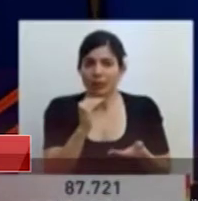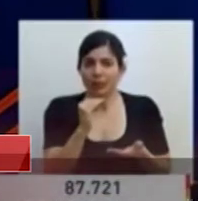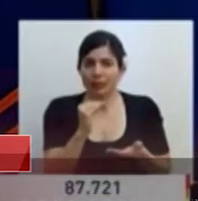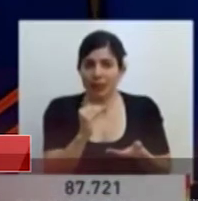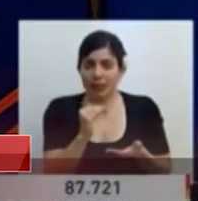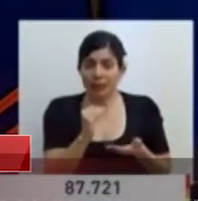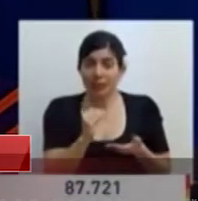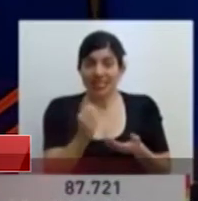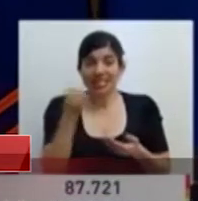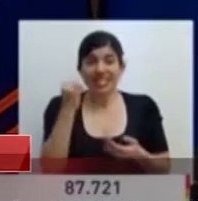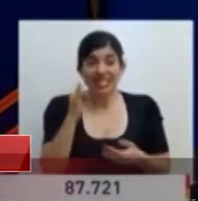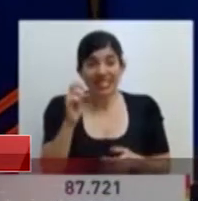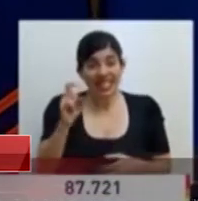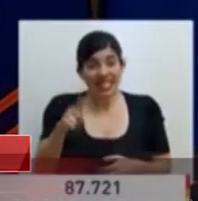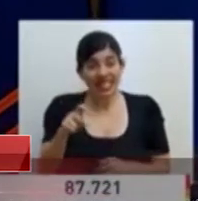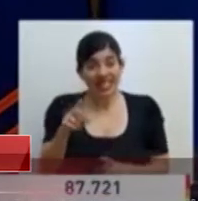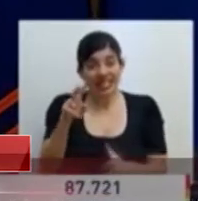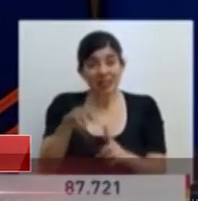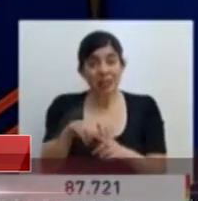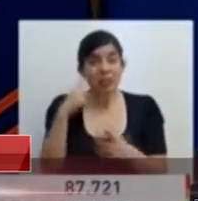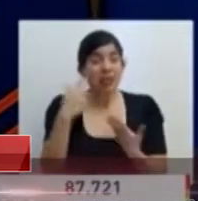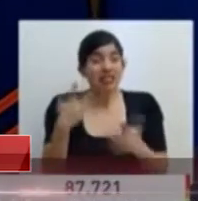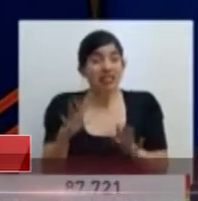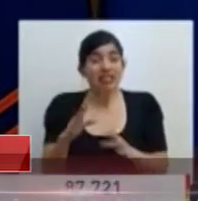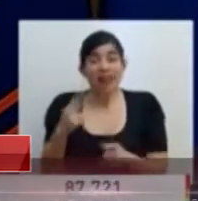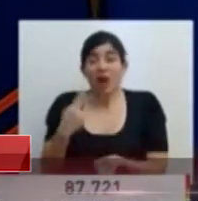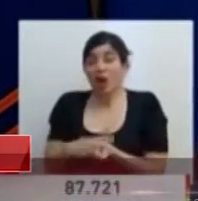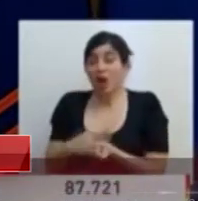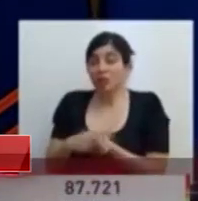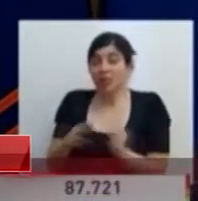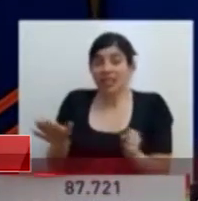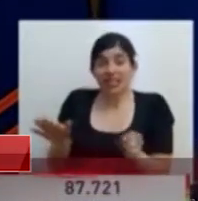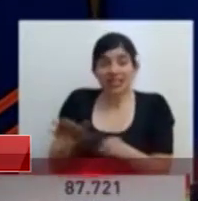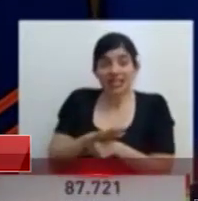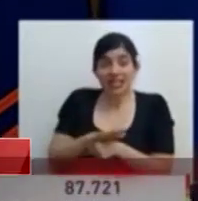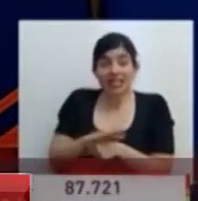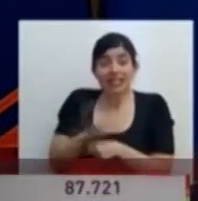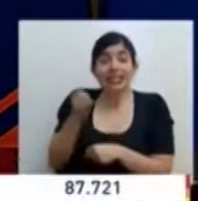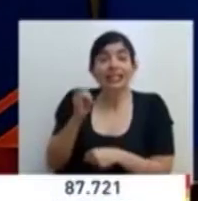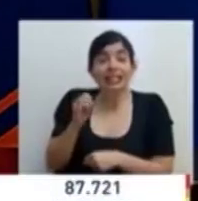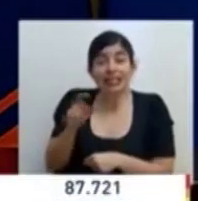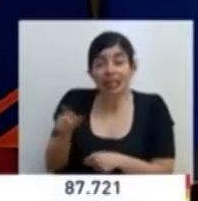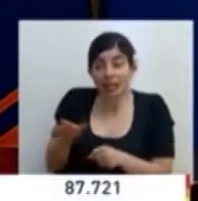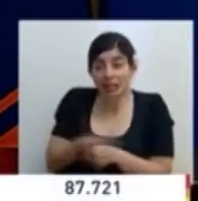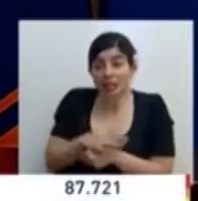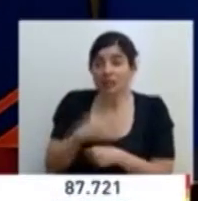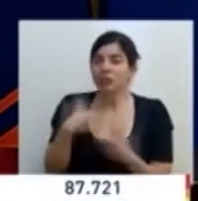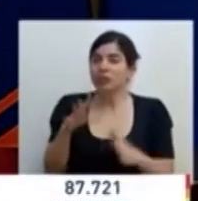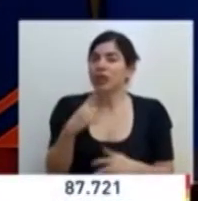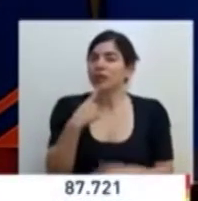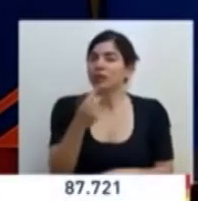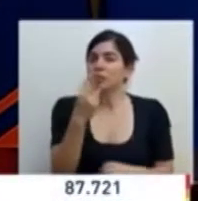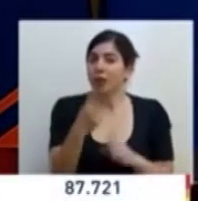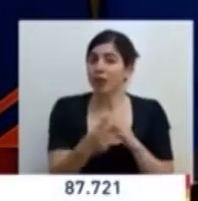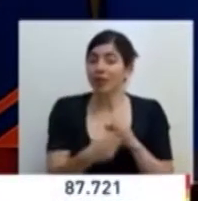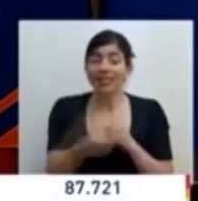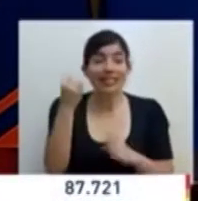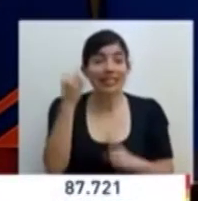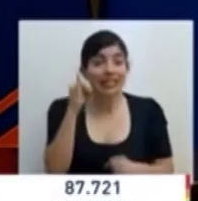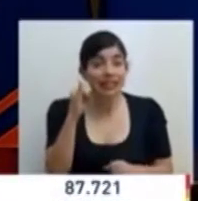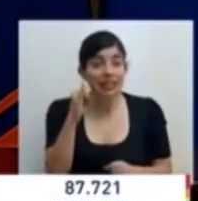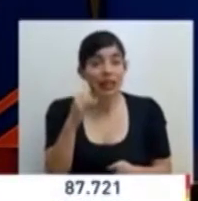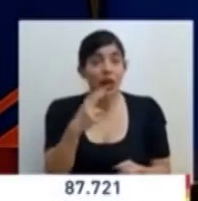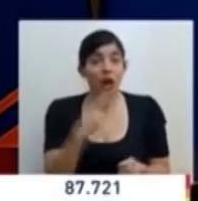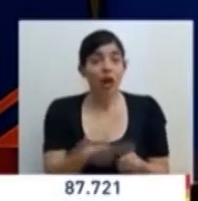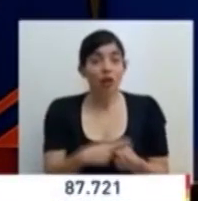el caso de que tengamos que tomarlas, porque ya existe un colapso del sistema hospitalario, que yo les he indicado muchas veces, si existe un colapso